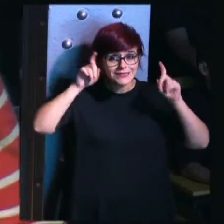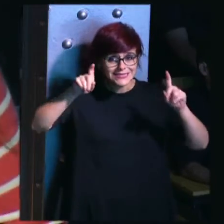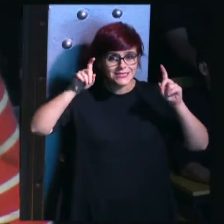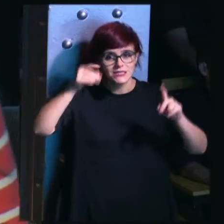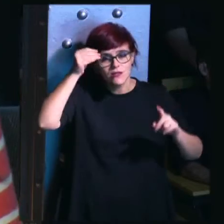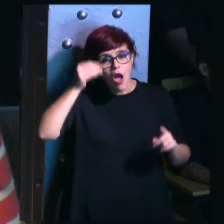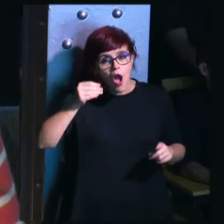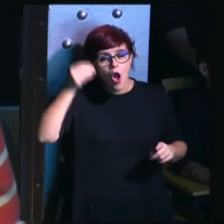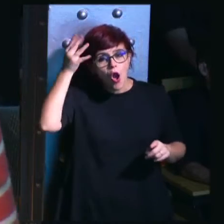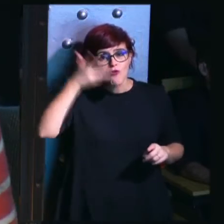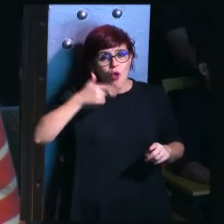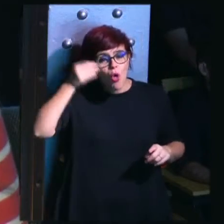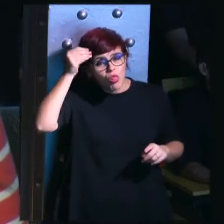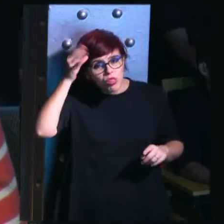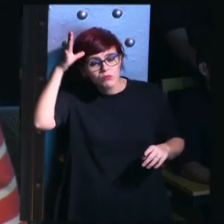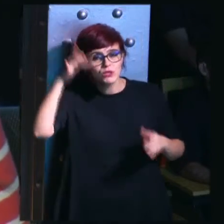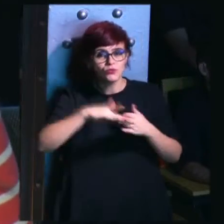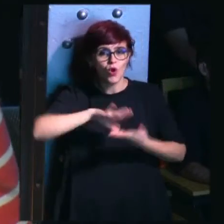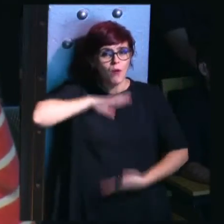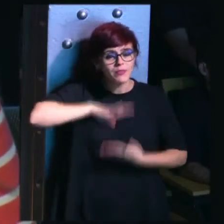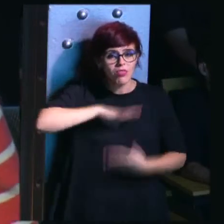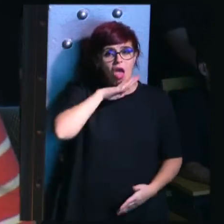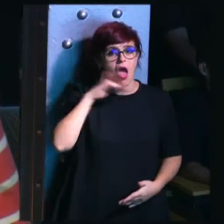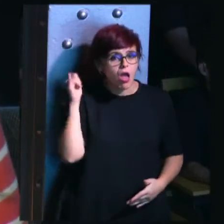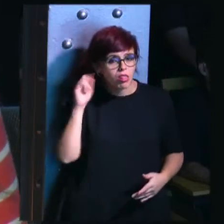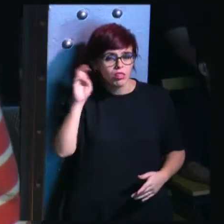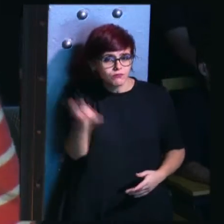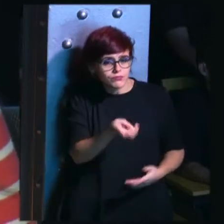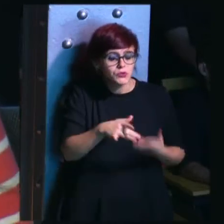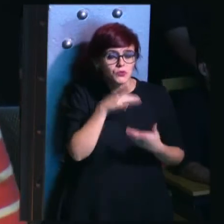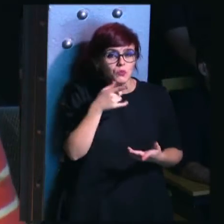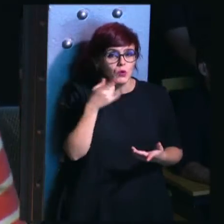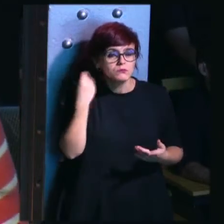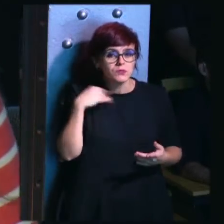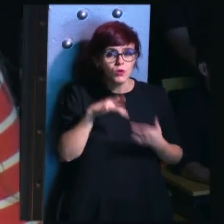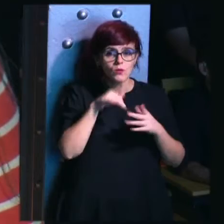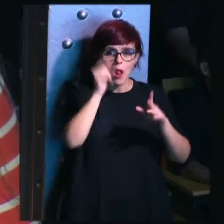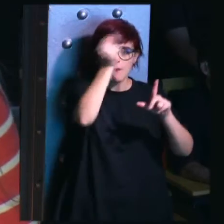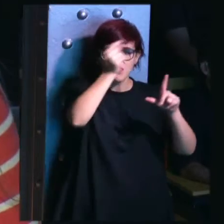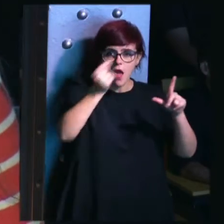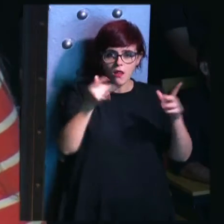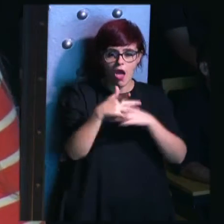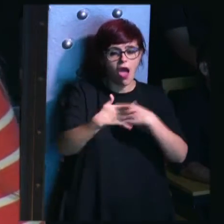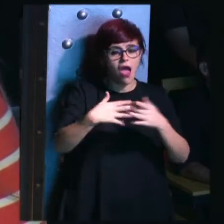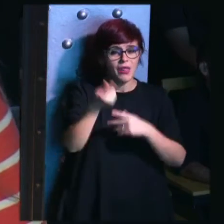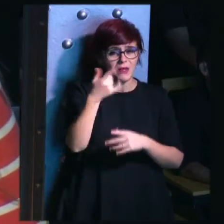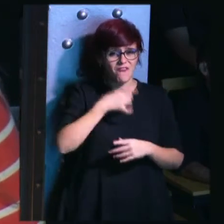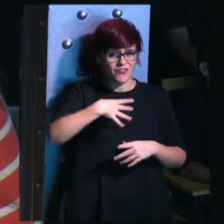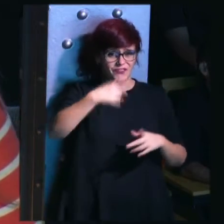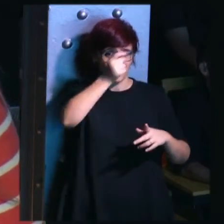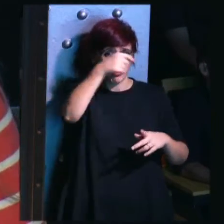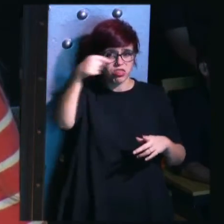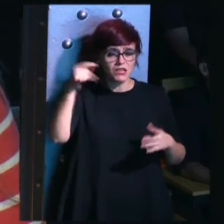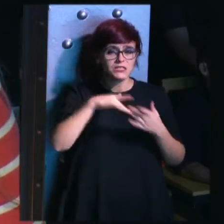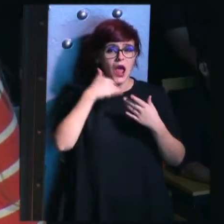conocimientos, competencias, aptitudes con herramientas que parecen de hace 2 siglos, una pizarra, con una tiza, de una manera muy